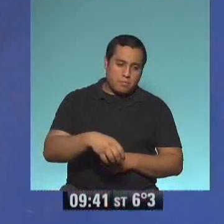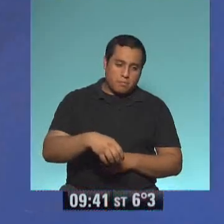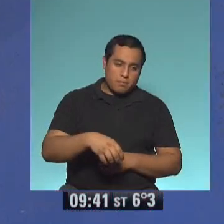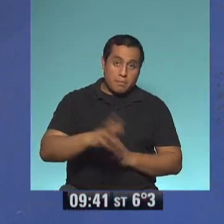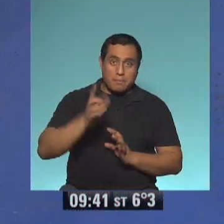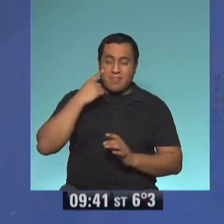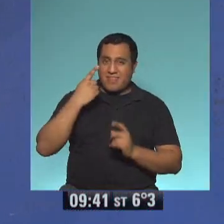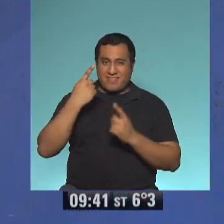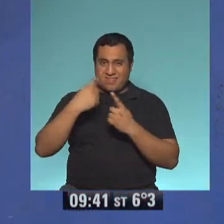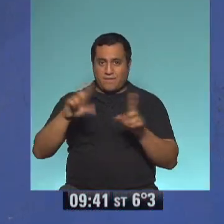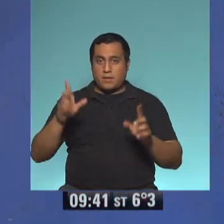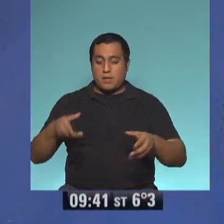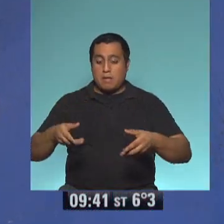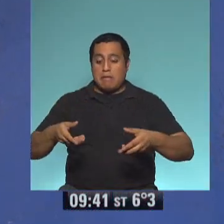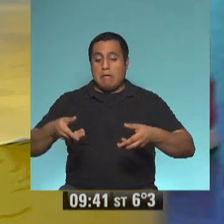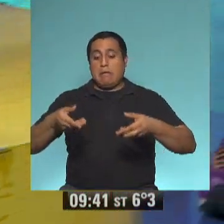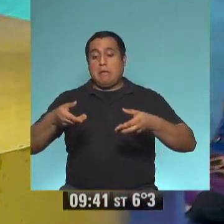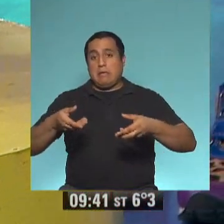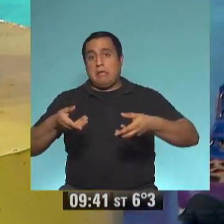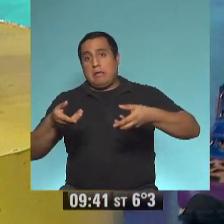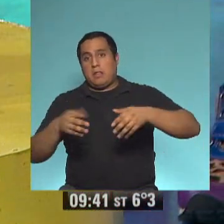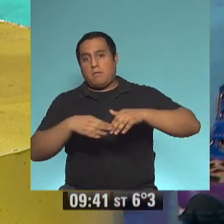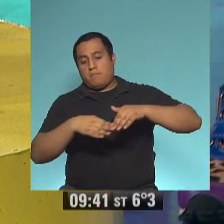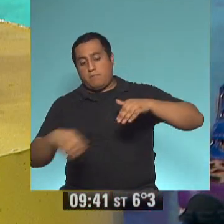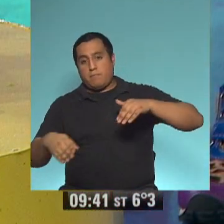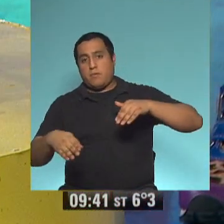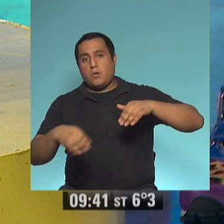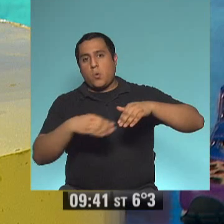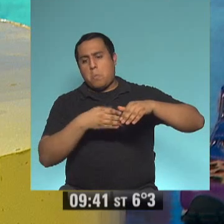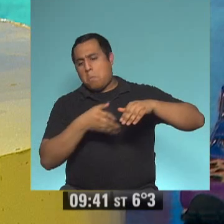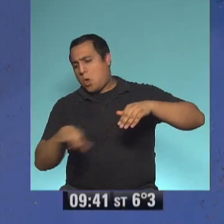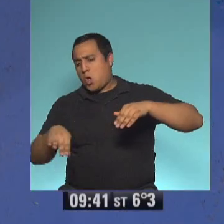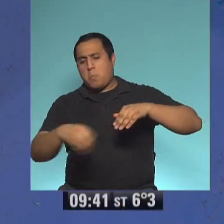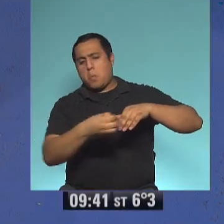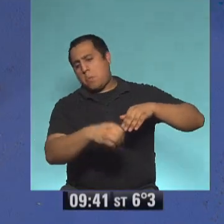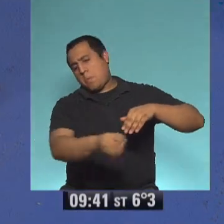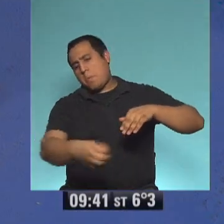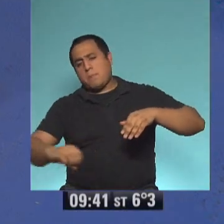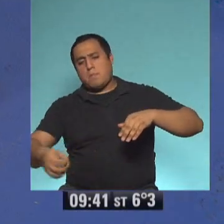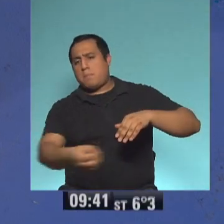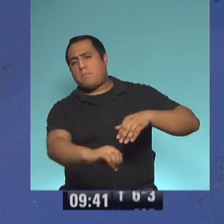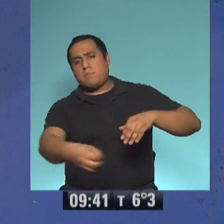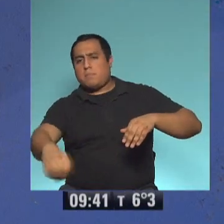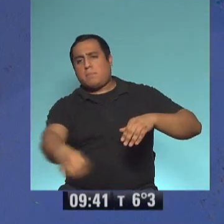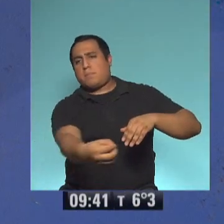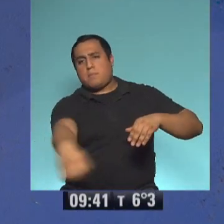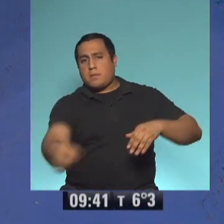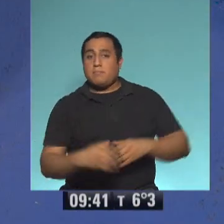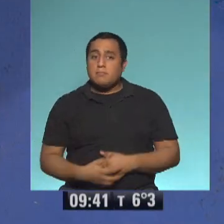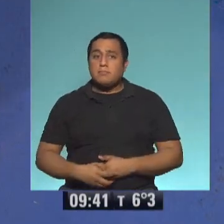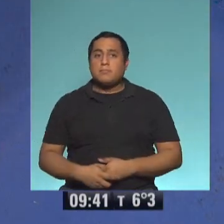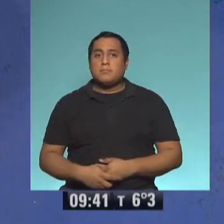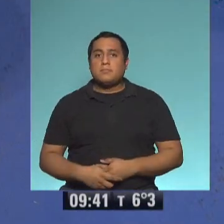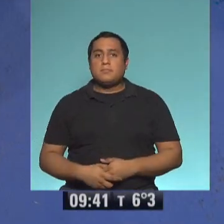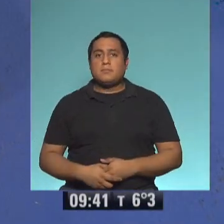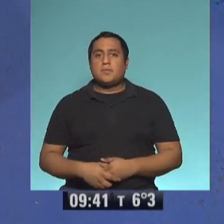Pero cuando uno la inclina un poquitito... Uh-huh. ¡Ay, baja, mirá! Ya empieza a hacer otros recorridos. Mira.